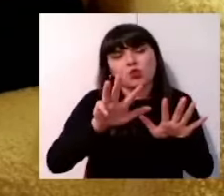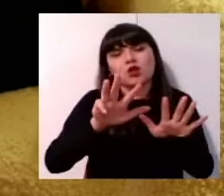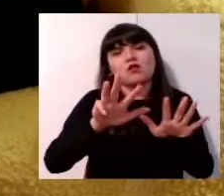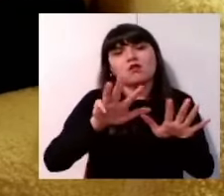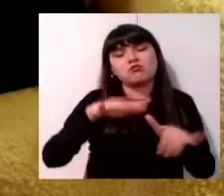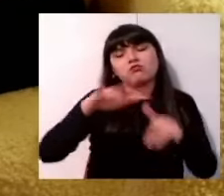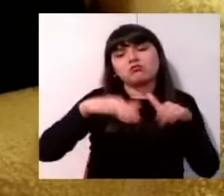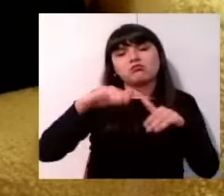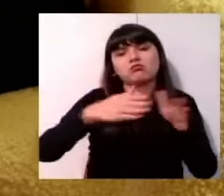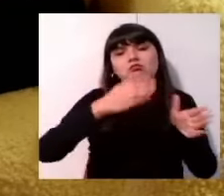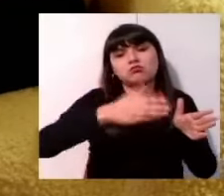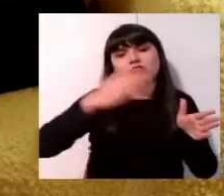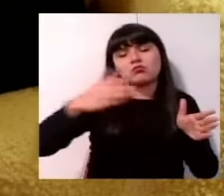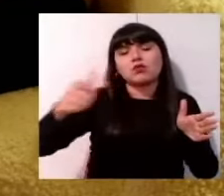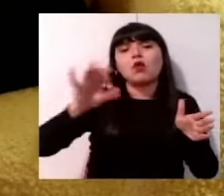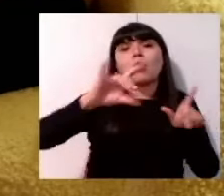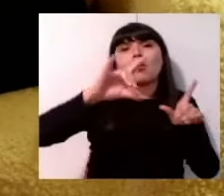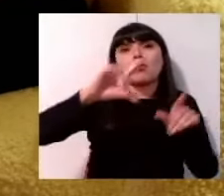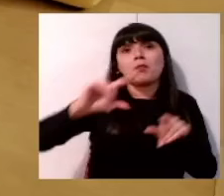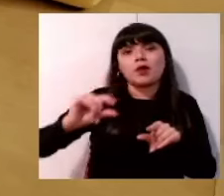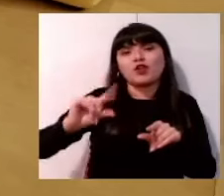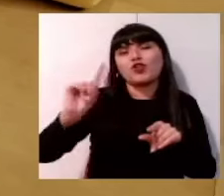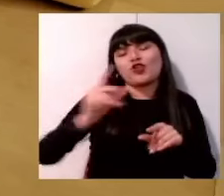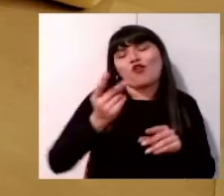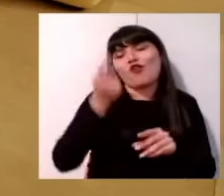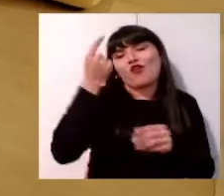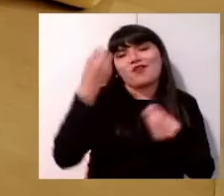un poco menos, que no es lo ideal, pero pasa harto.